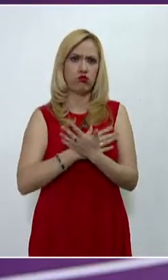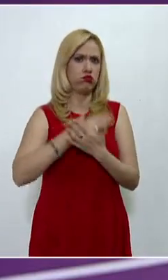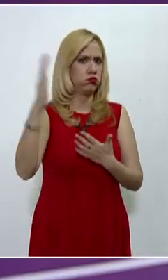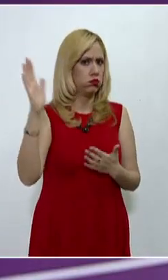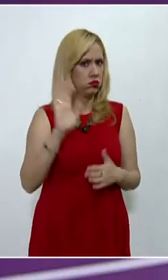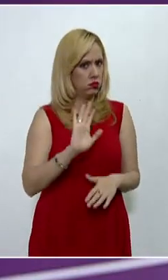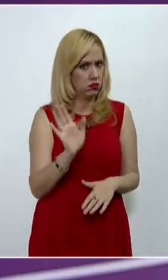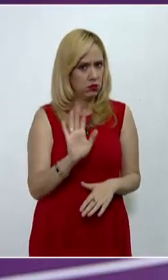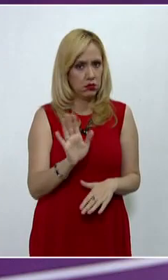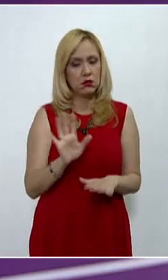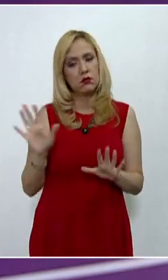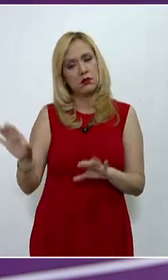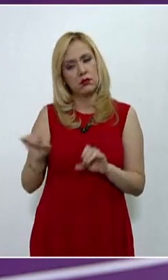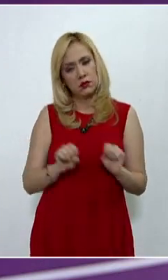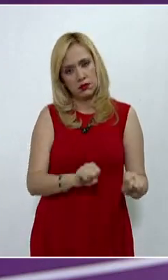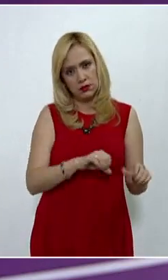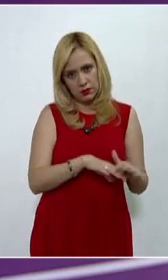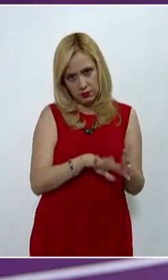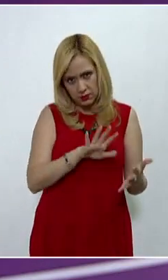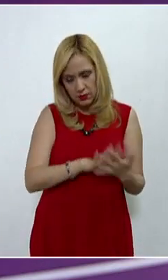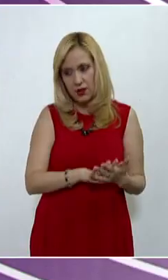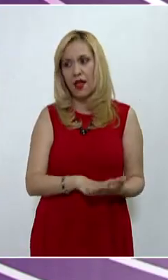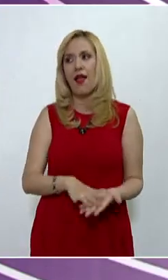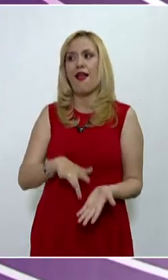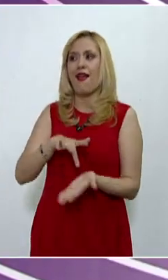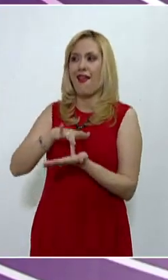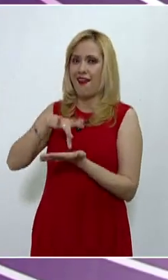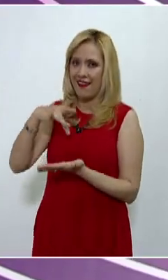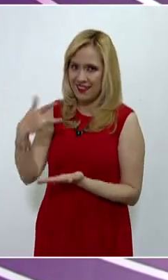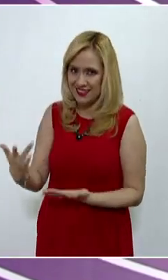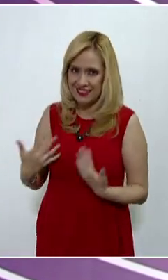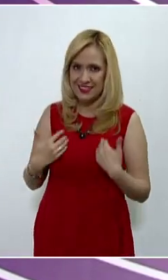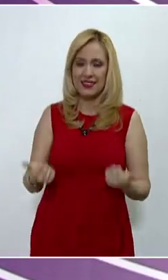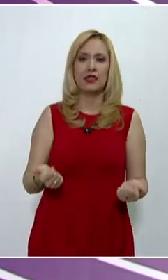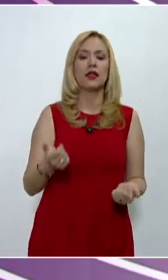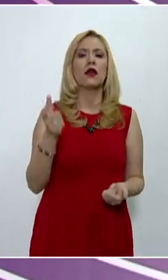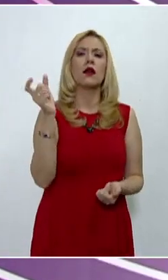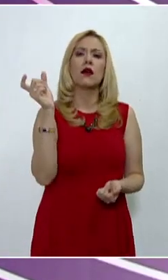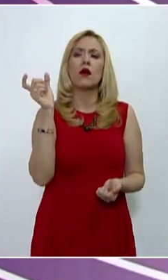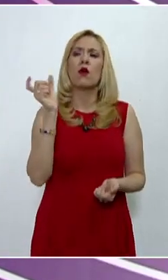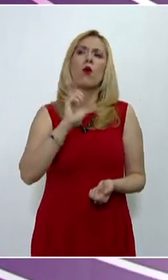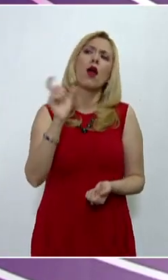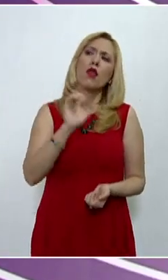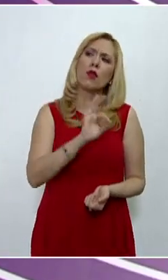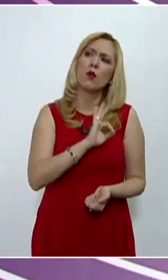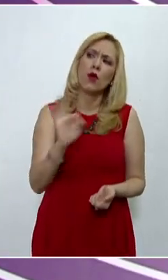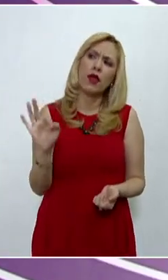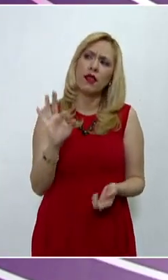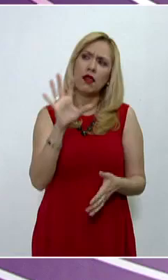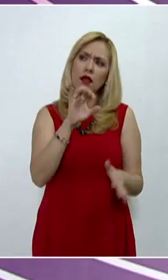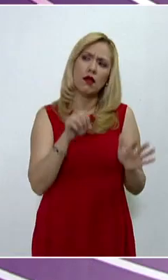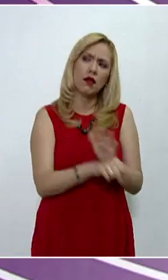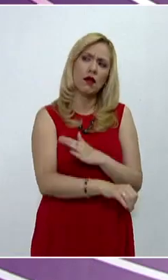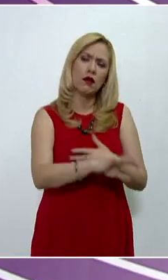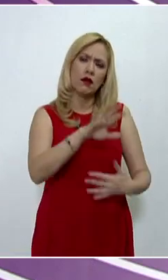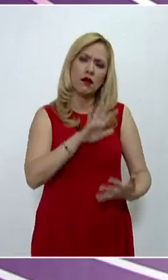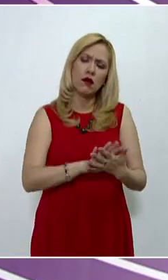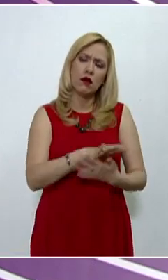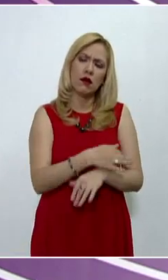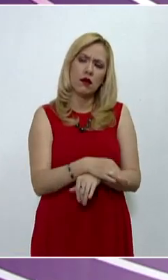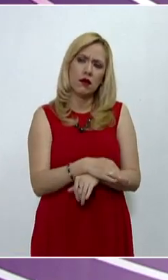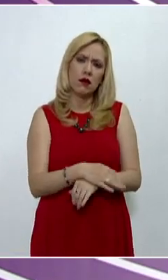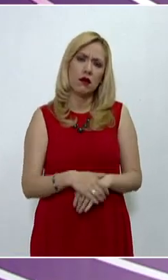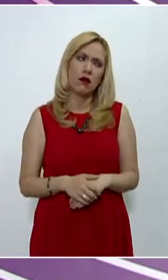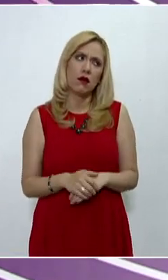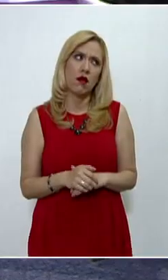disminuido de la figura. Muchas gracias. Saúl, ¿y en qué supuestos procede la prisión preventiva? Bien, sí, me